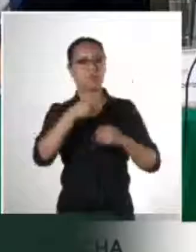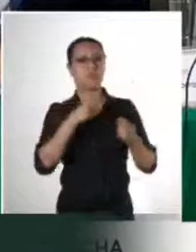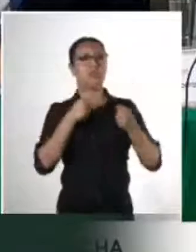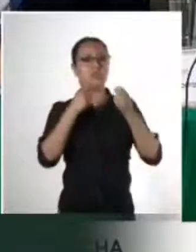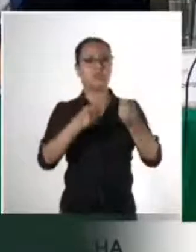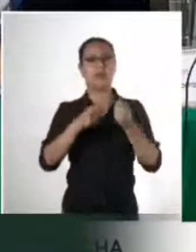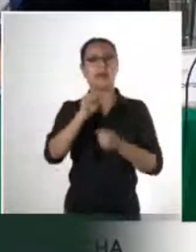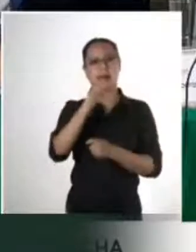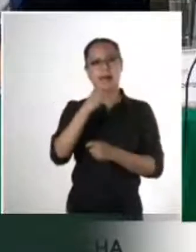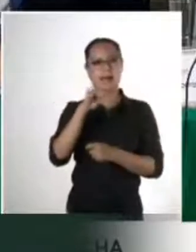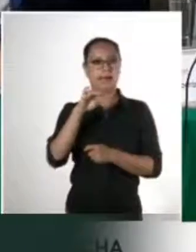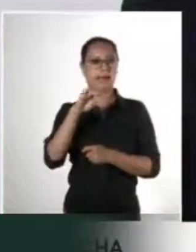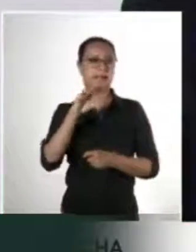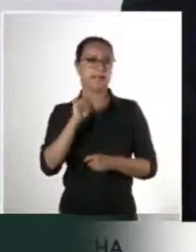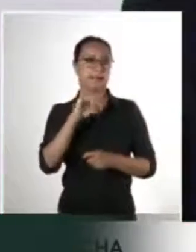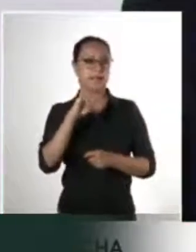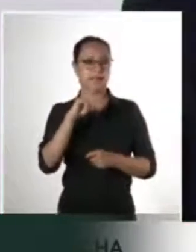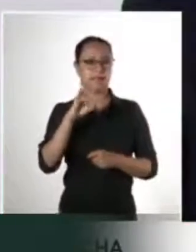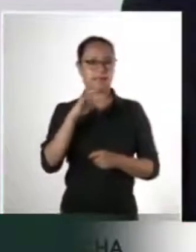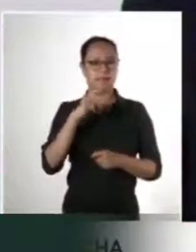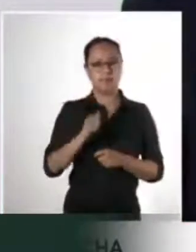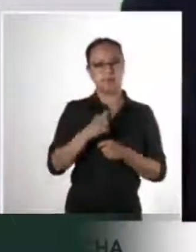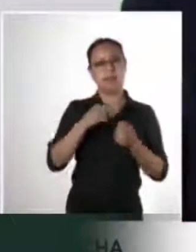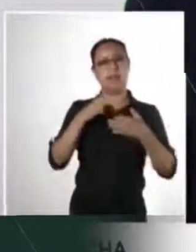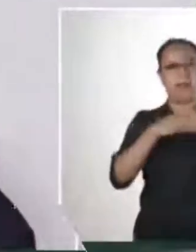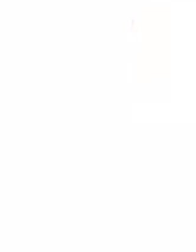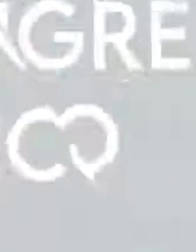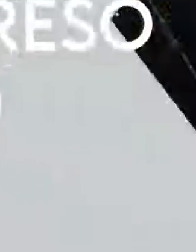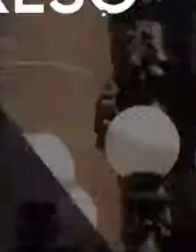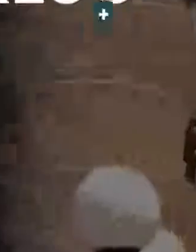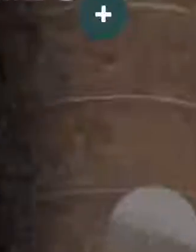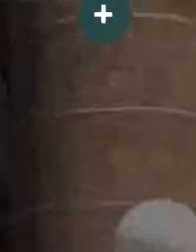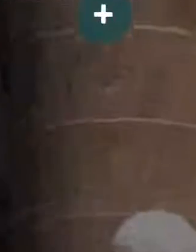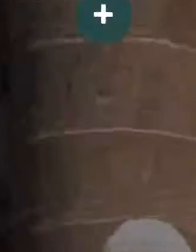pública, las verificaciones administrativas y otros temas.